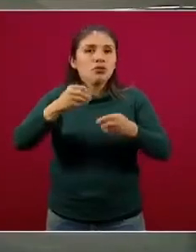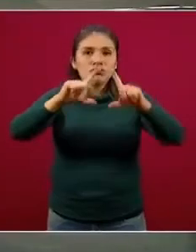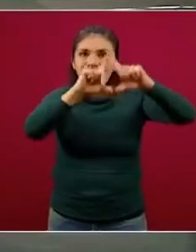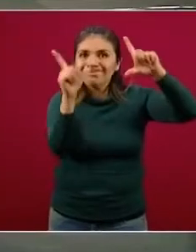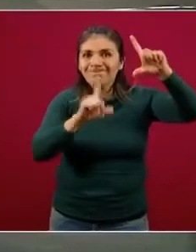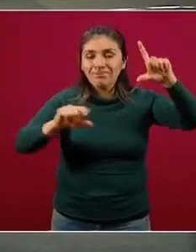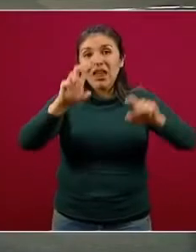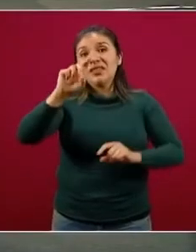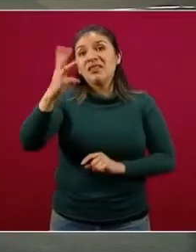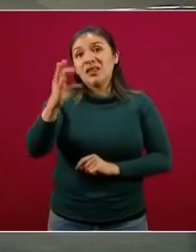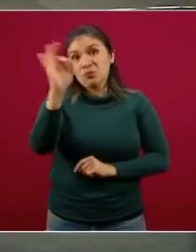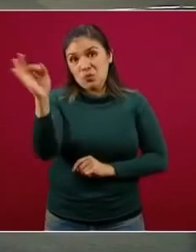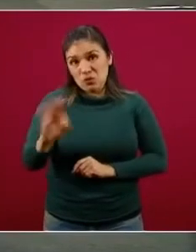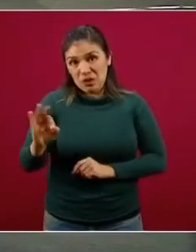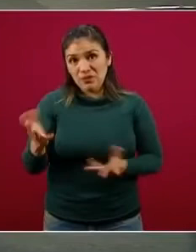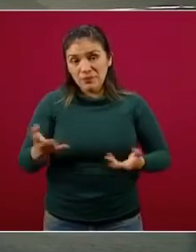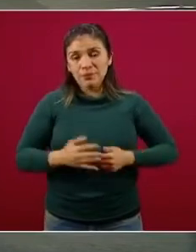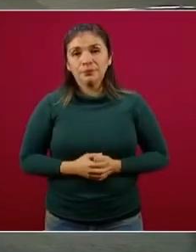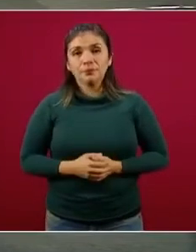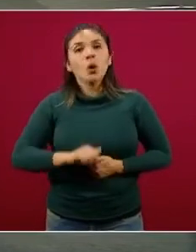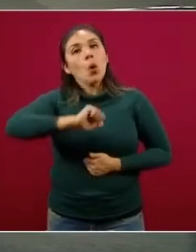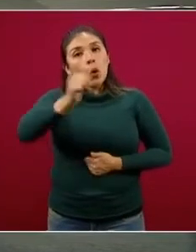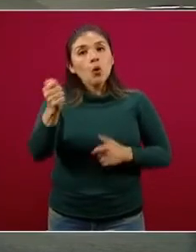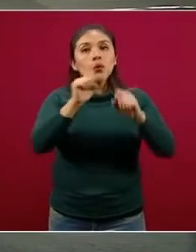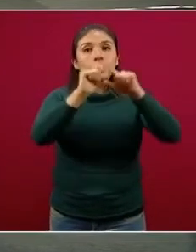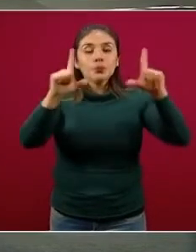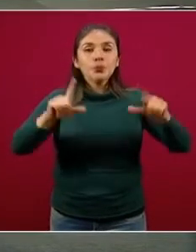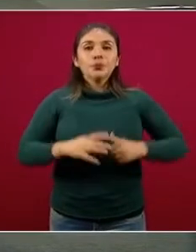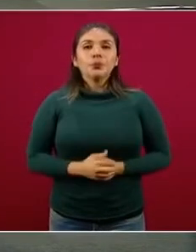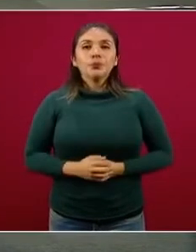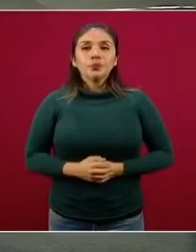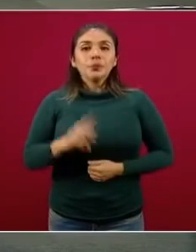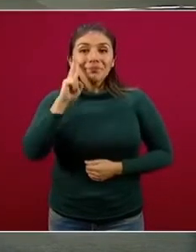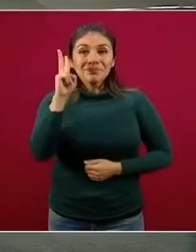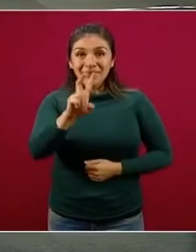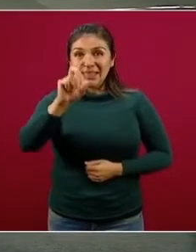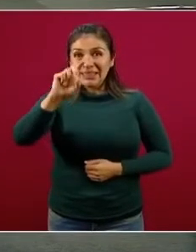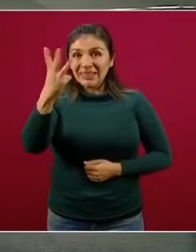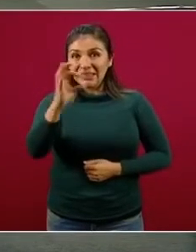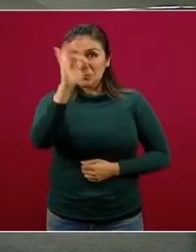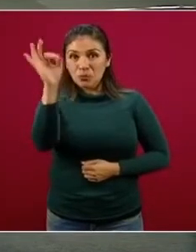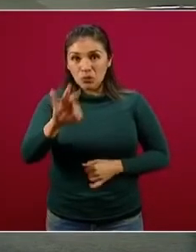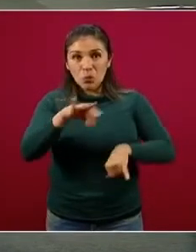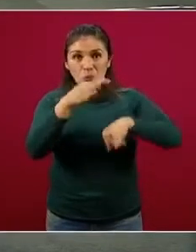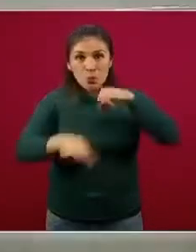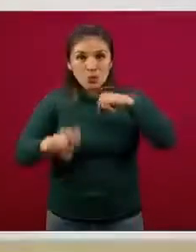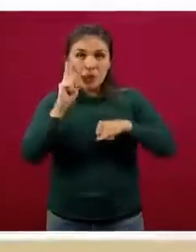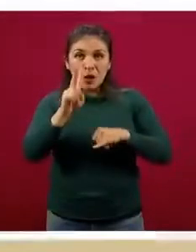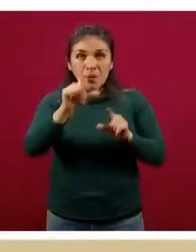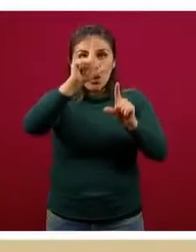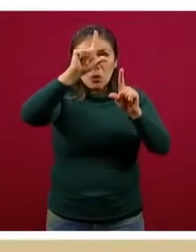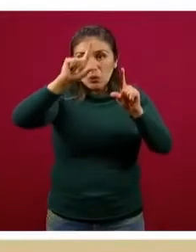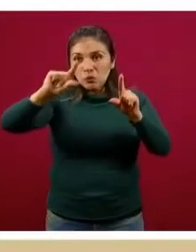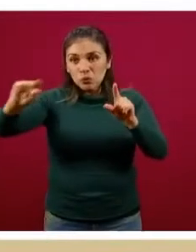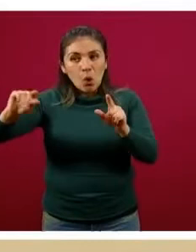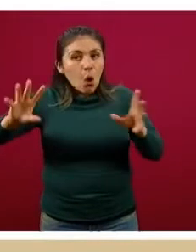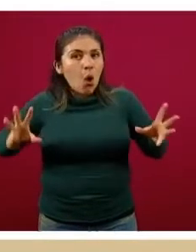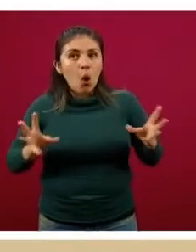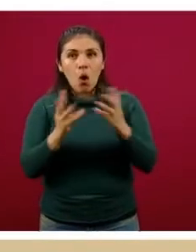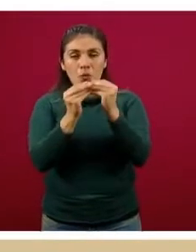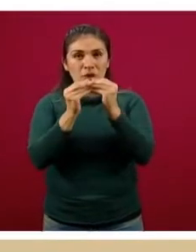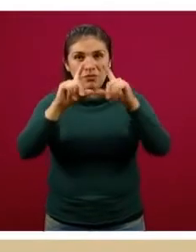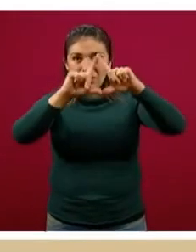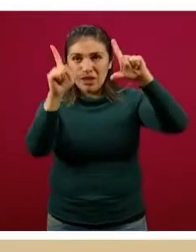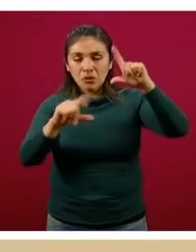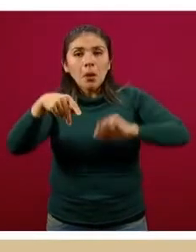33%. Si vemos en la siguiente diapositiva, ahí está el 33% en la última barra, que sería el total nacional,